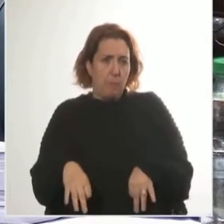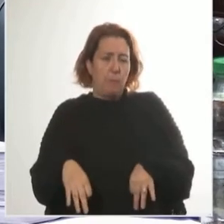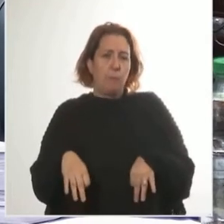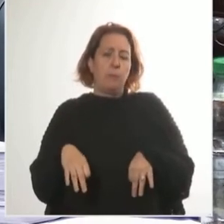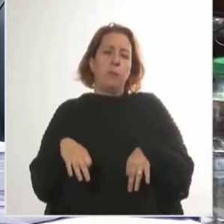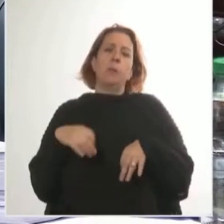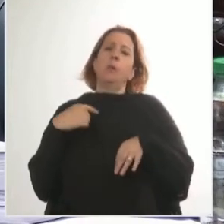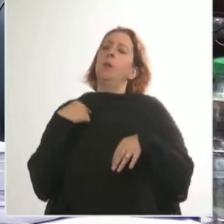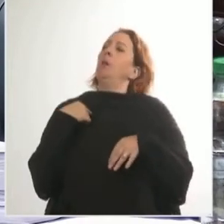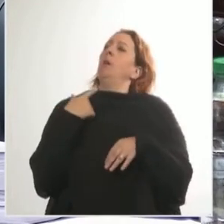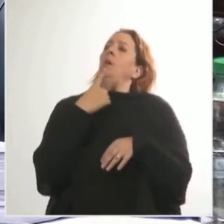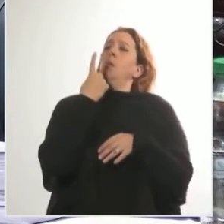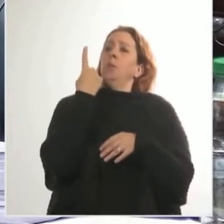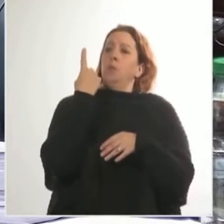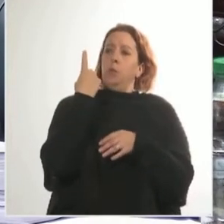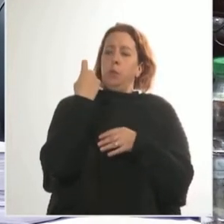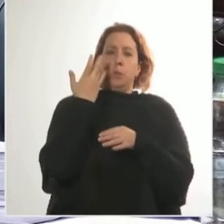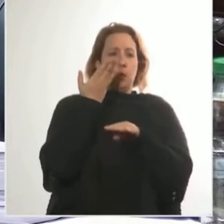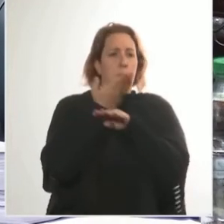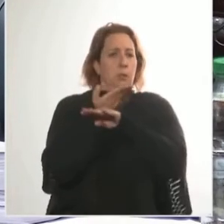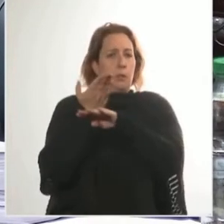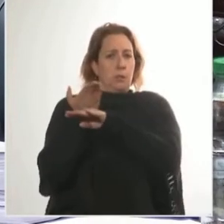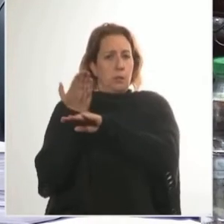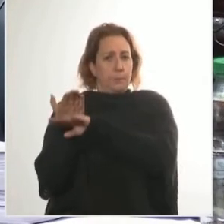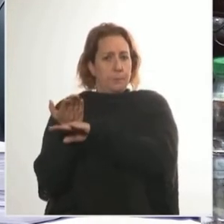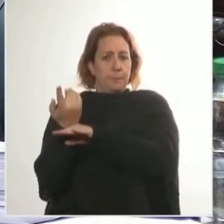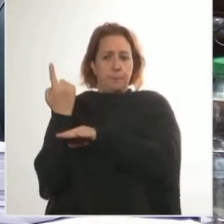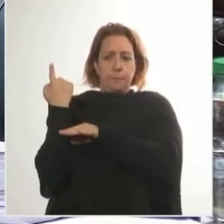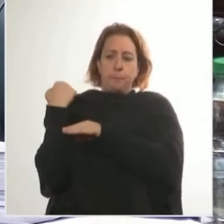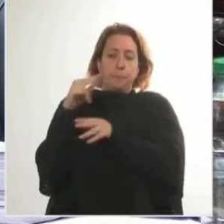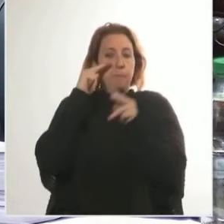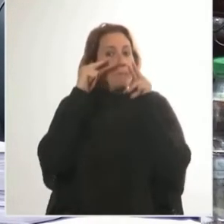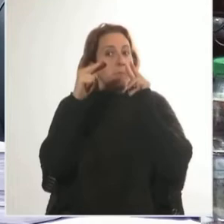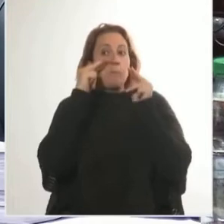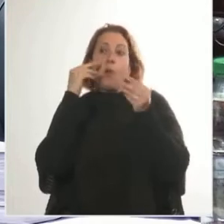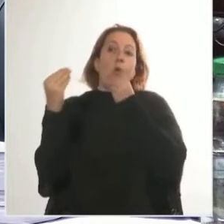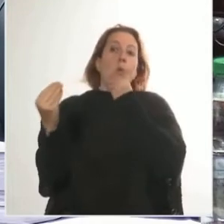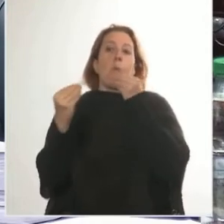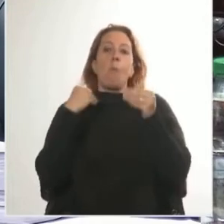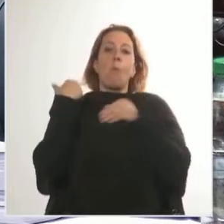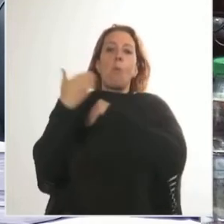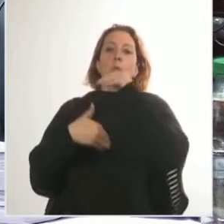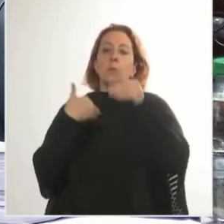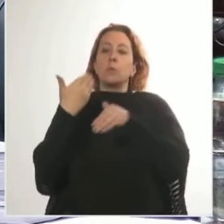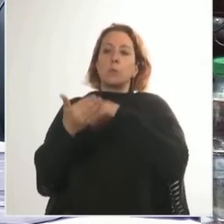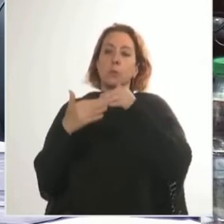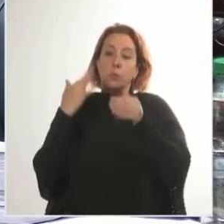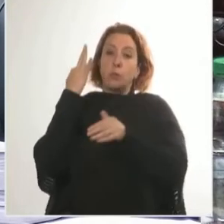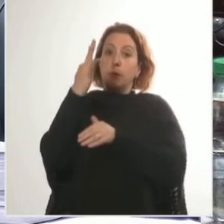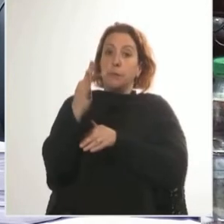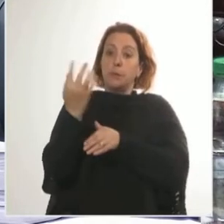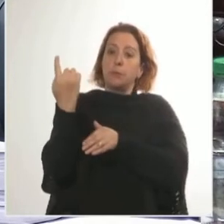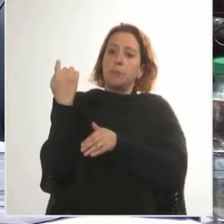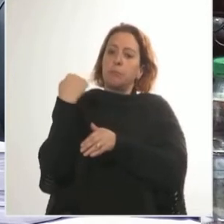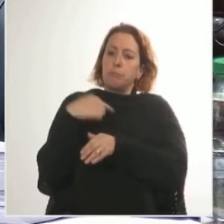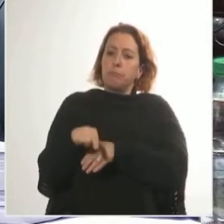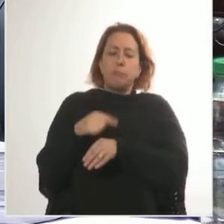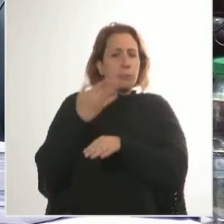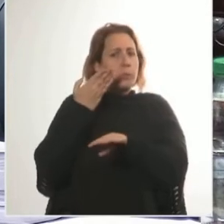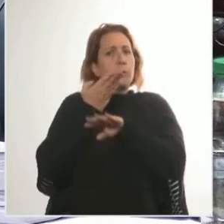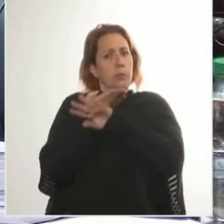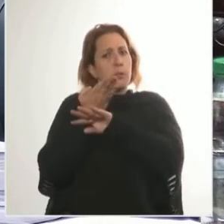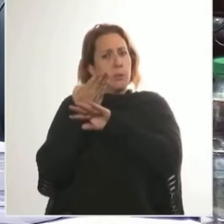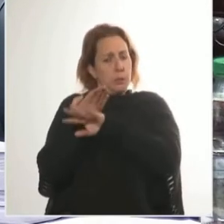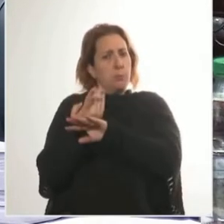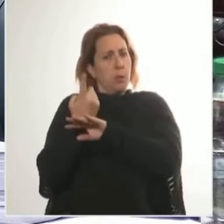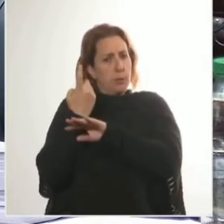Una fuerte demanda, que bueno, vamos a ver cómo evolucionan en los próximos tiempos, pero hasta el momento una fuerte